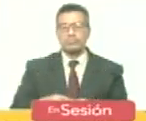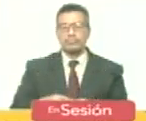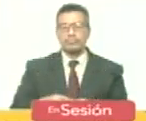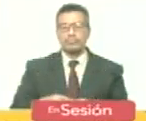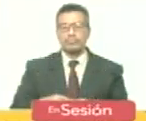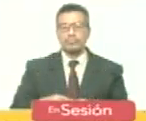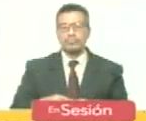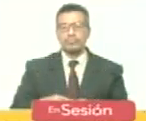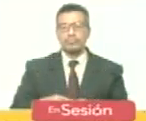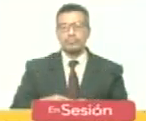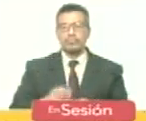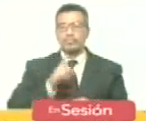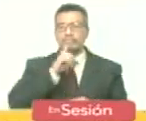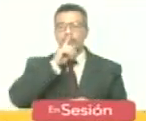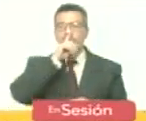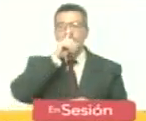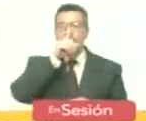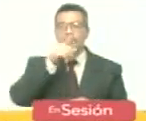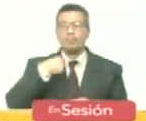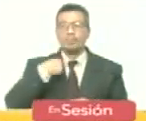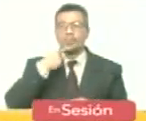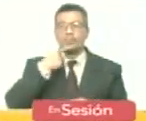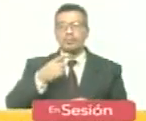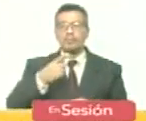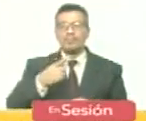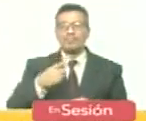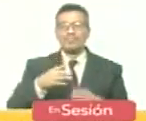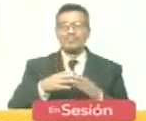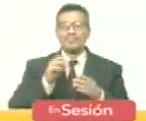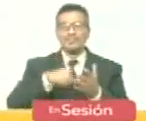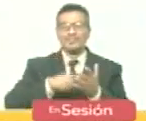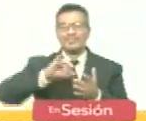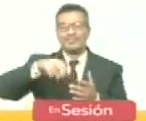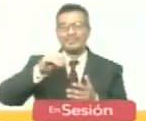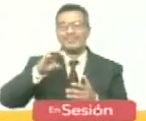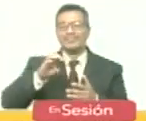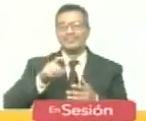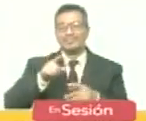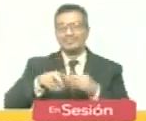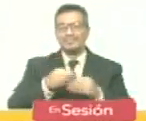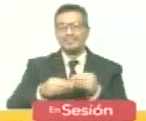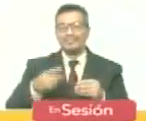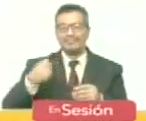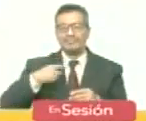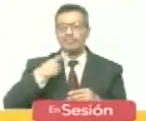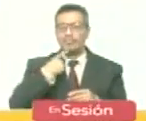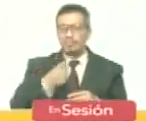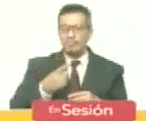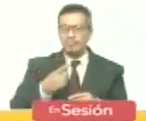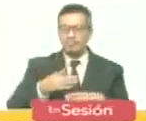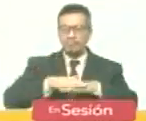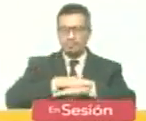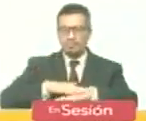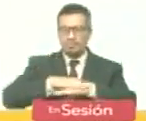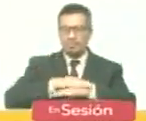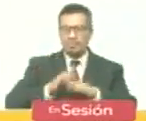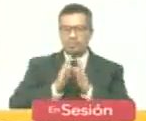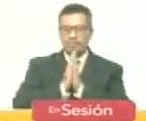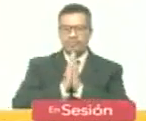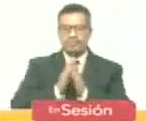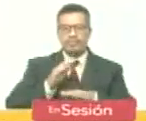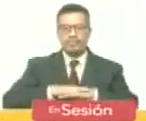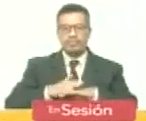Y en silencio, como decía José Martí, ha tenido que ser. Yo quiero pedirles disculpas